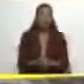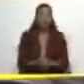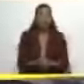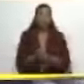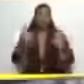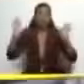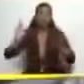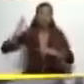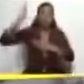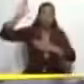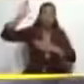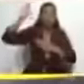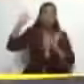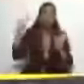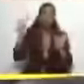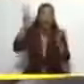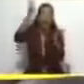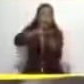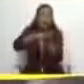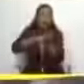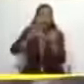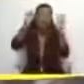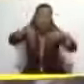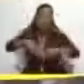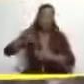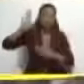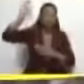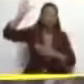¡Sí! Mano a los que están de acuerdo.